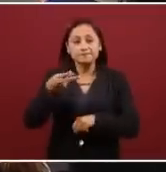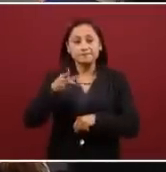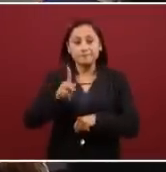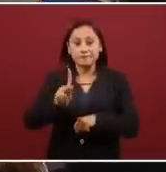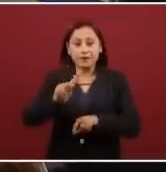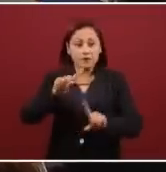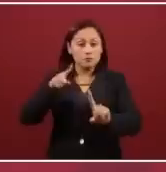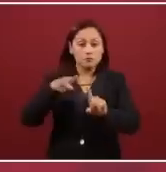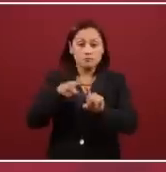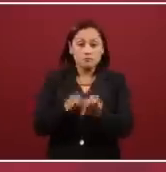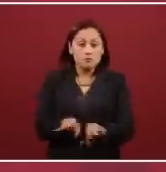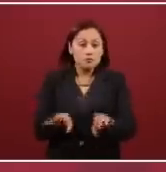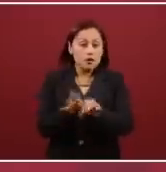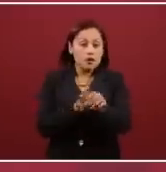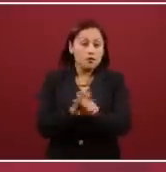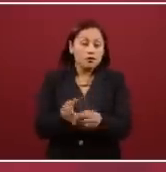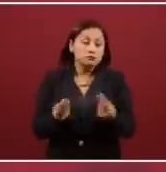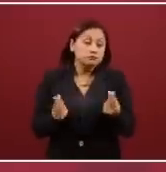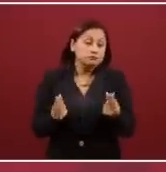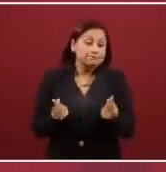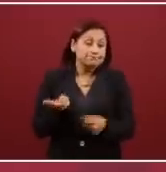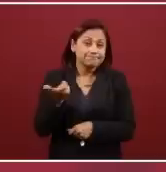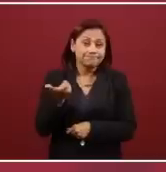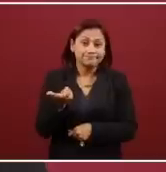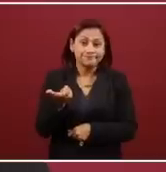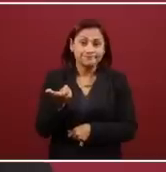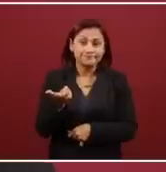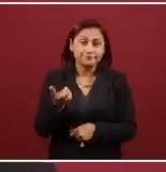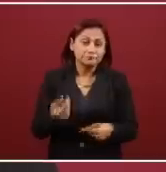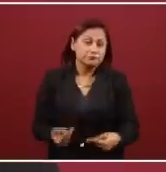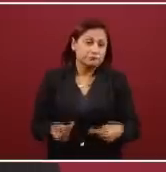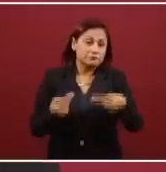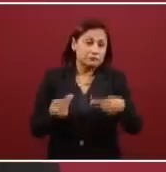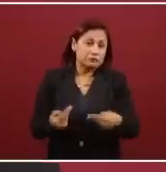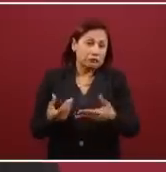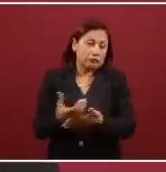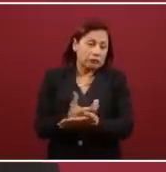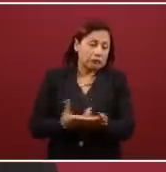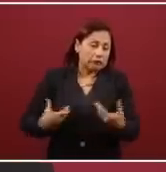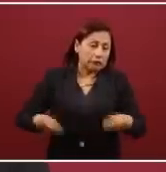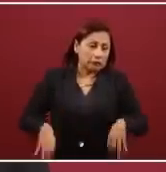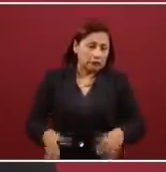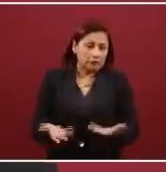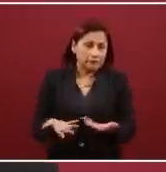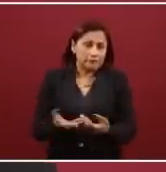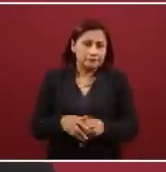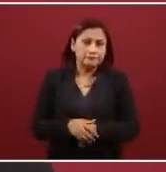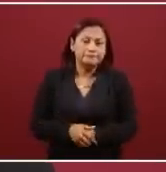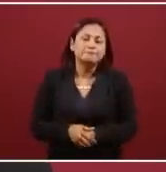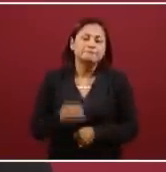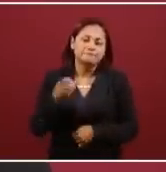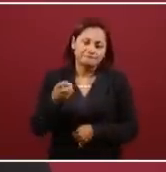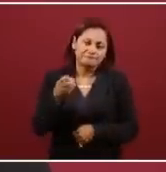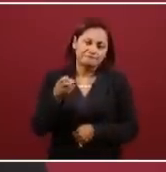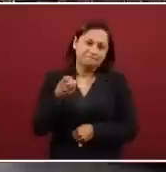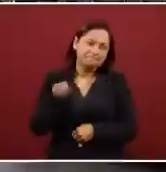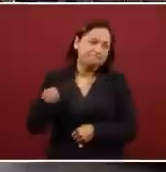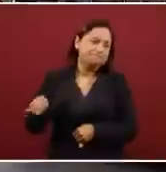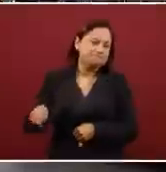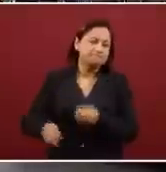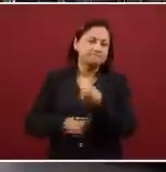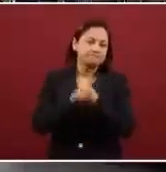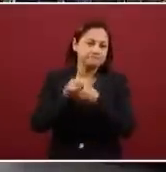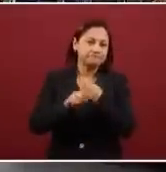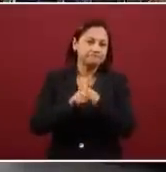los billullos, Ese es el problema. Pero vamos a